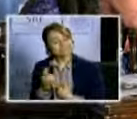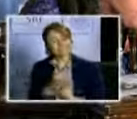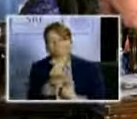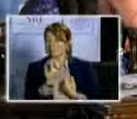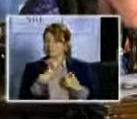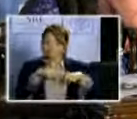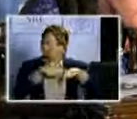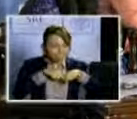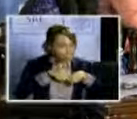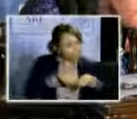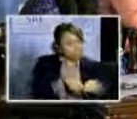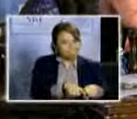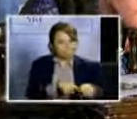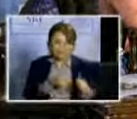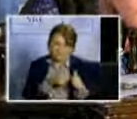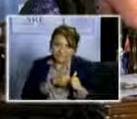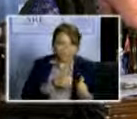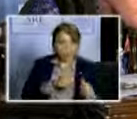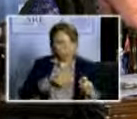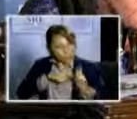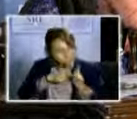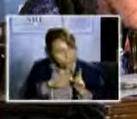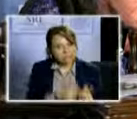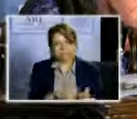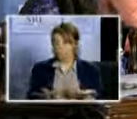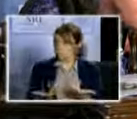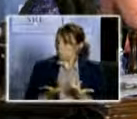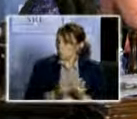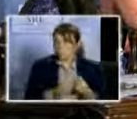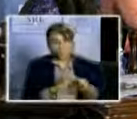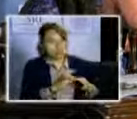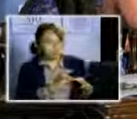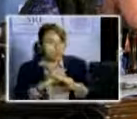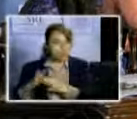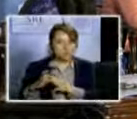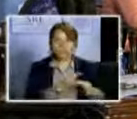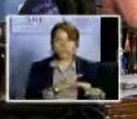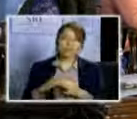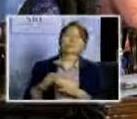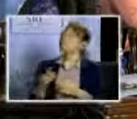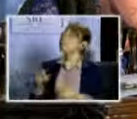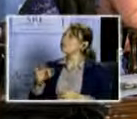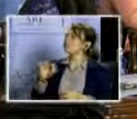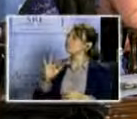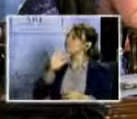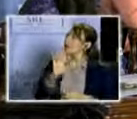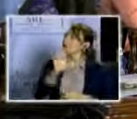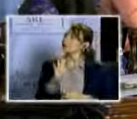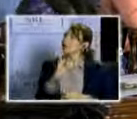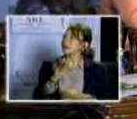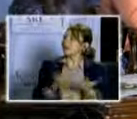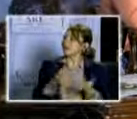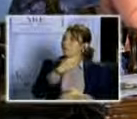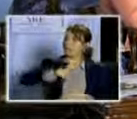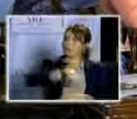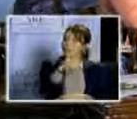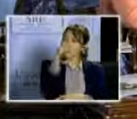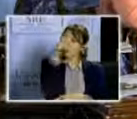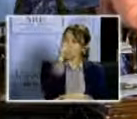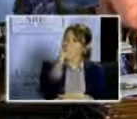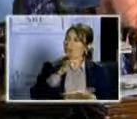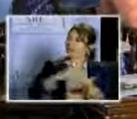Tratado de Comercio de Armas, que gracias a Dios fue más rápidamente ratificado. Porque se aprobó por voto. Porque se aprobó por voto,